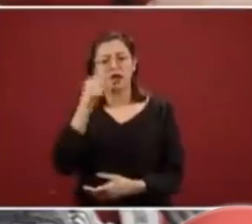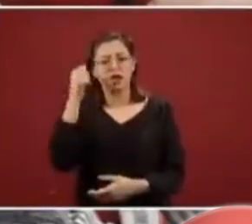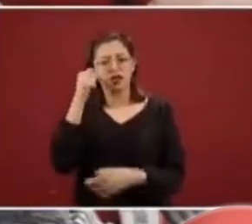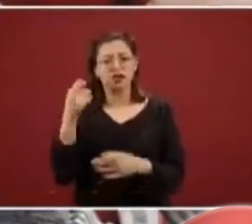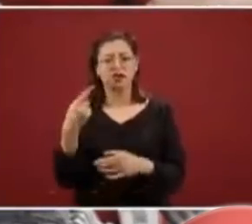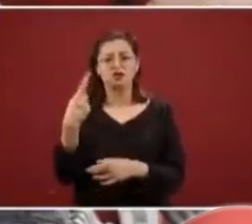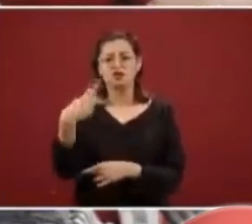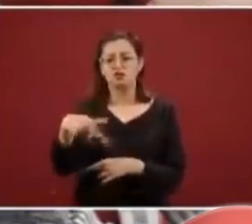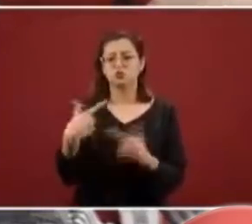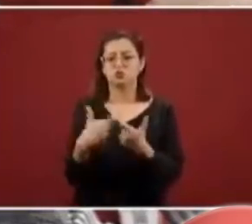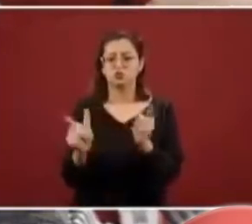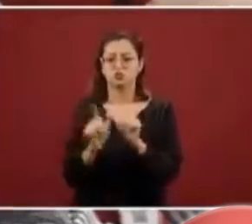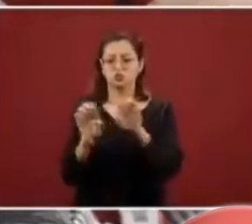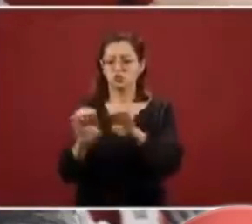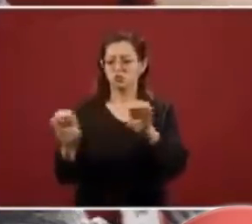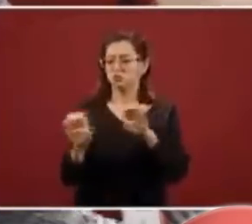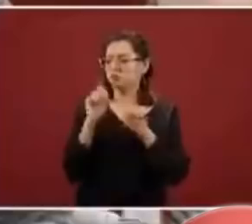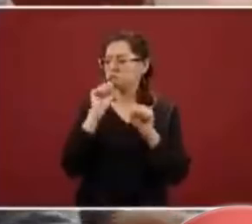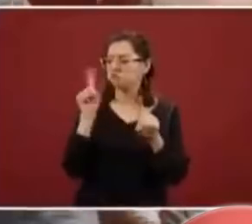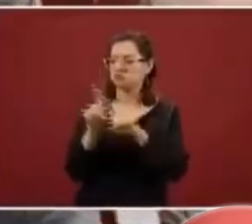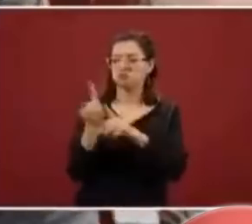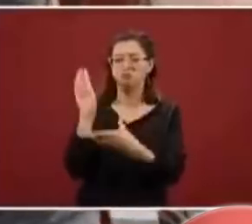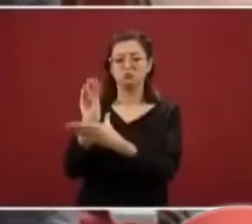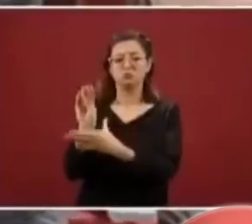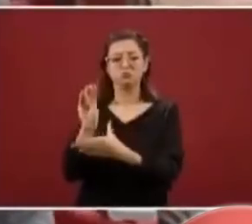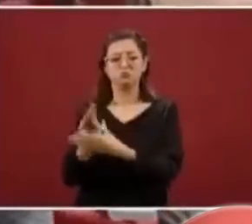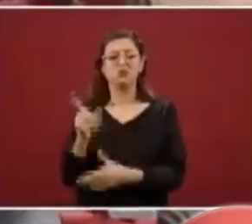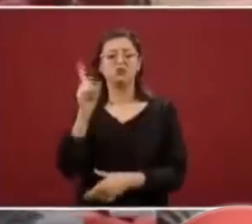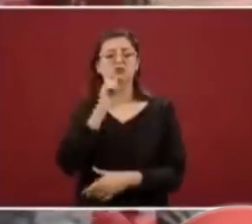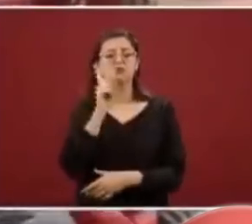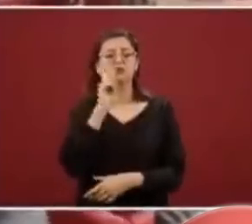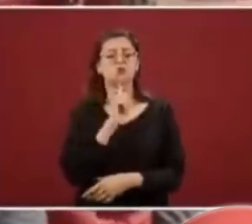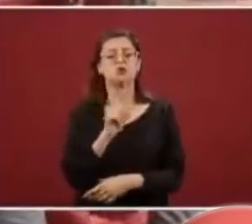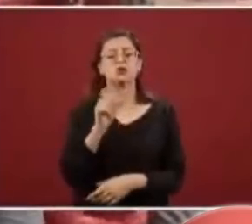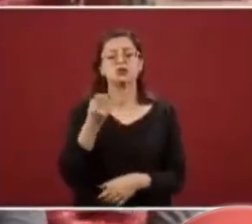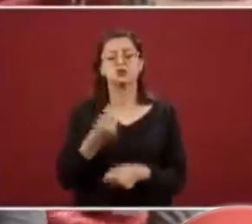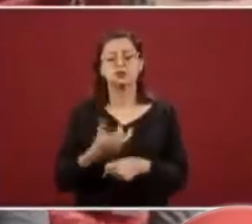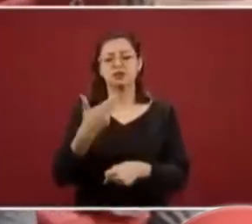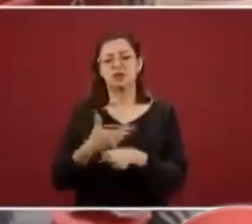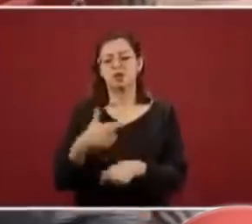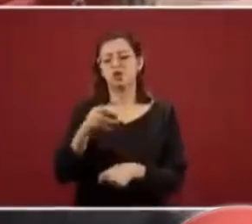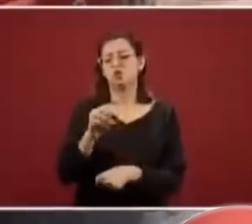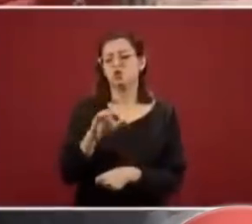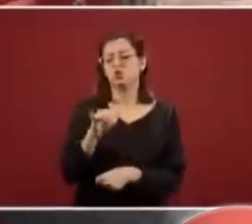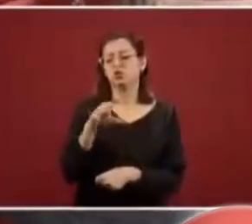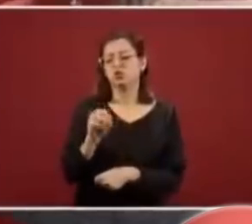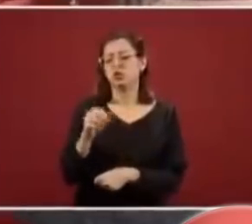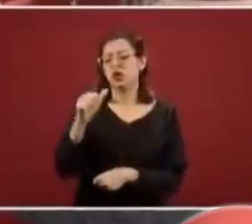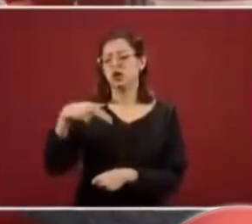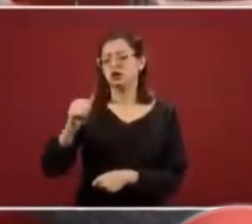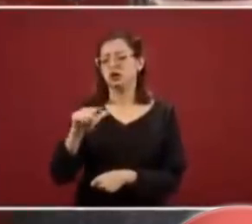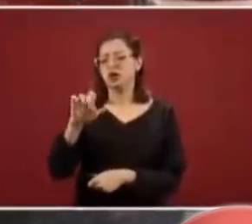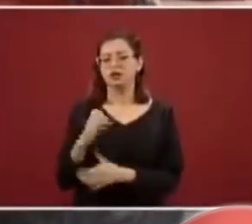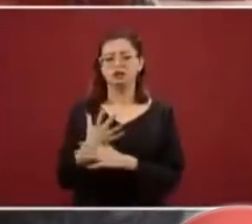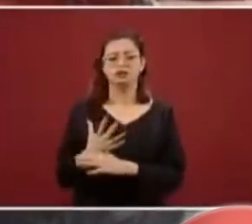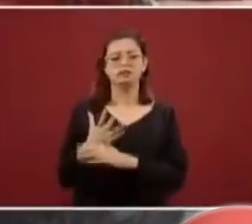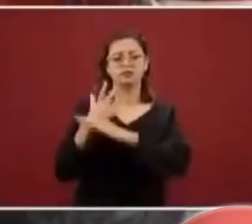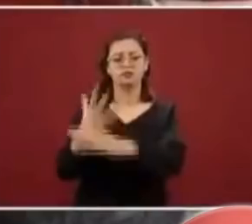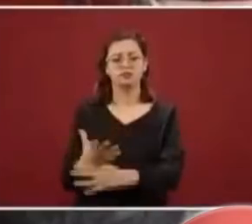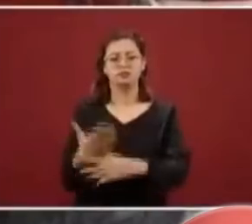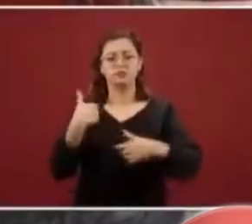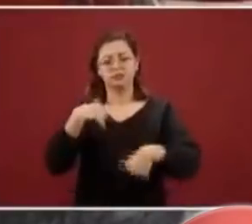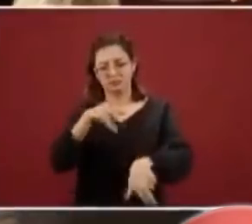nada, señor. Está el tuit de la secretaria Rocío Nale, donde dice que vino a un evento para hacer